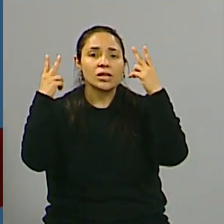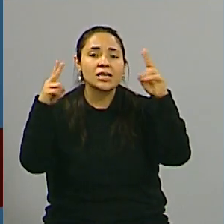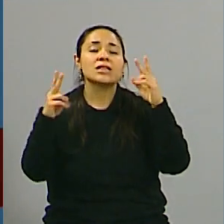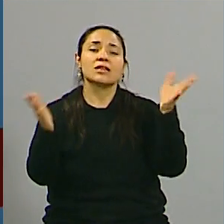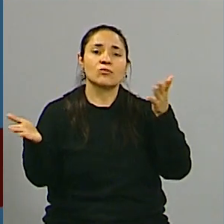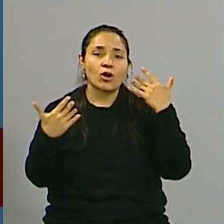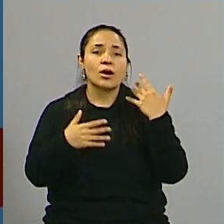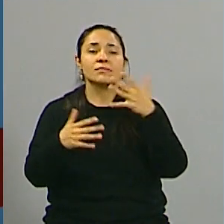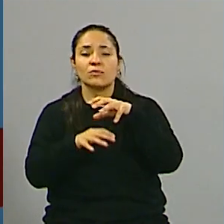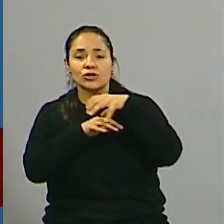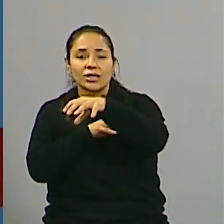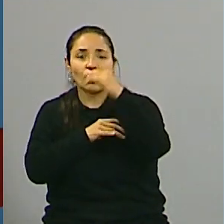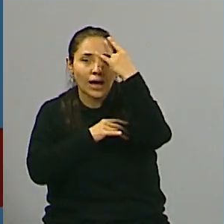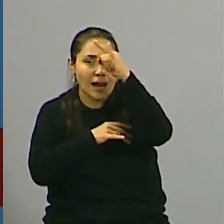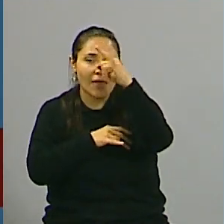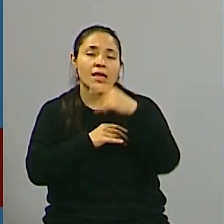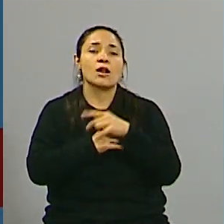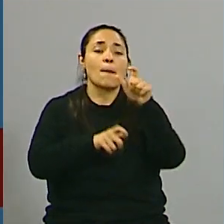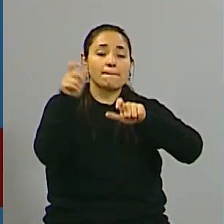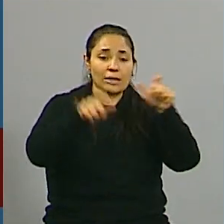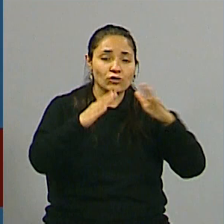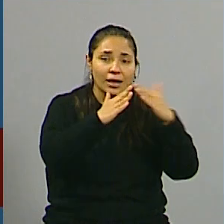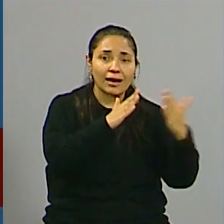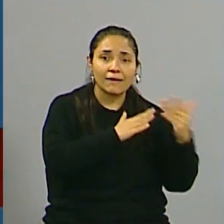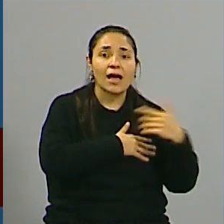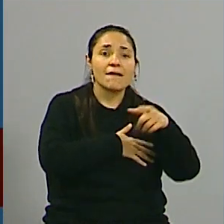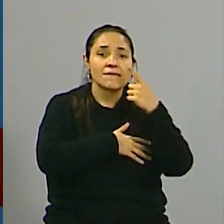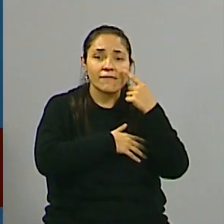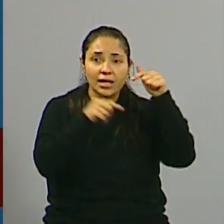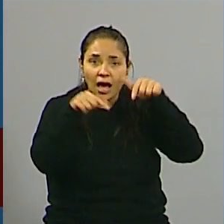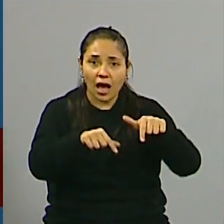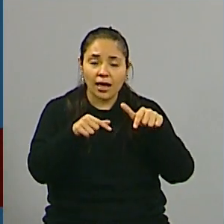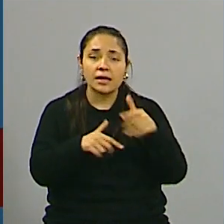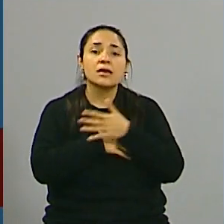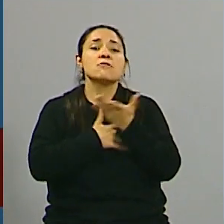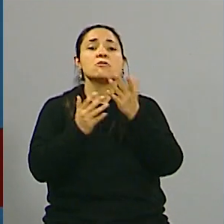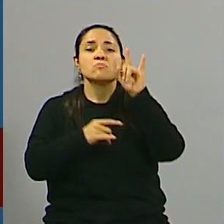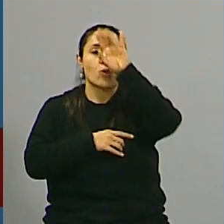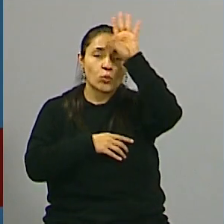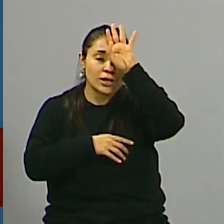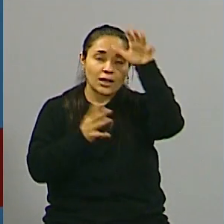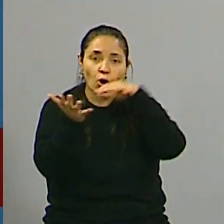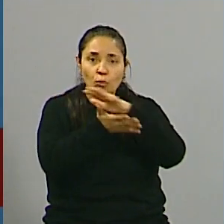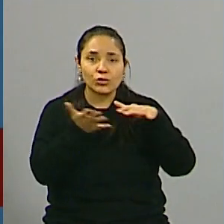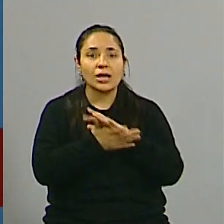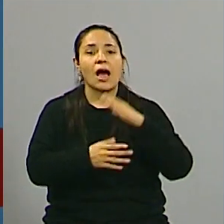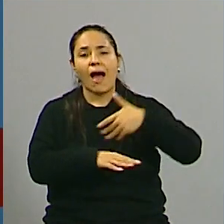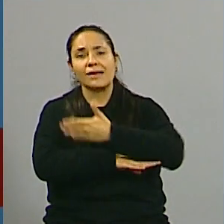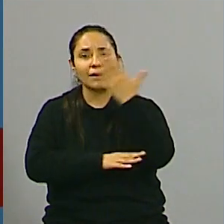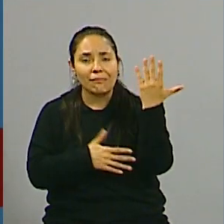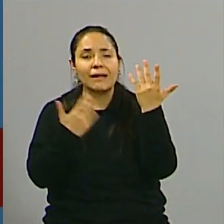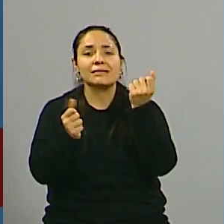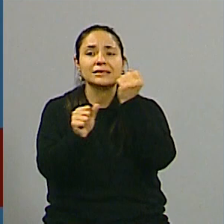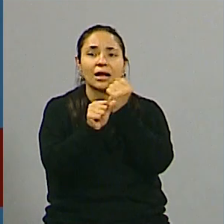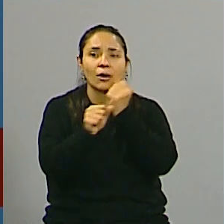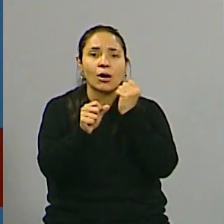sector ganadero, vecinos de Uspallata, pueblos originarios, asambleas, y de hecho también venimos trabajando con un